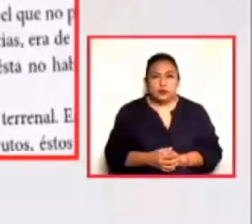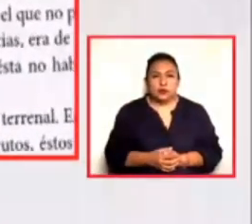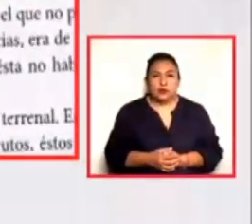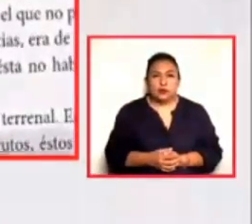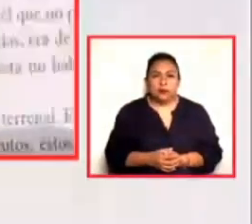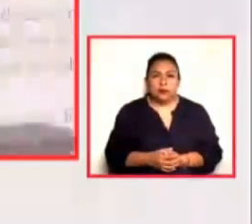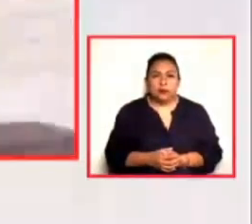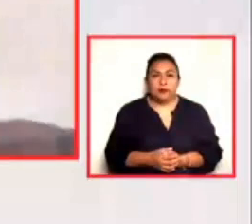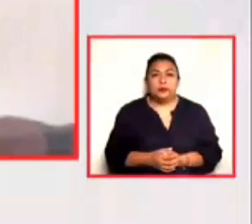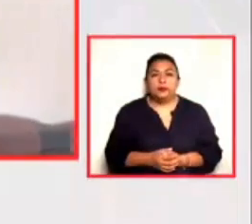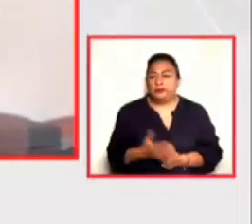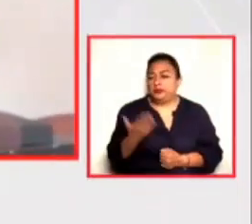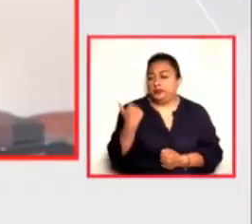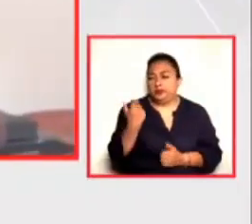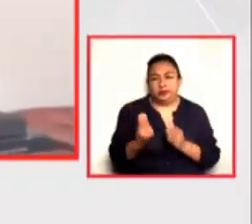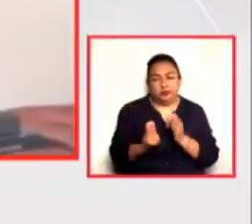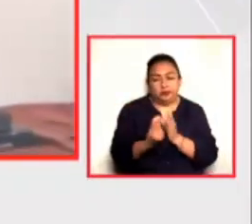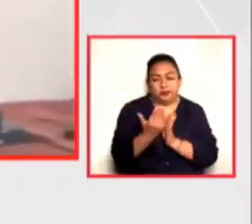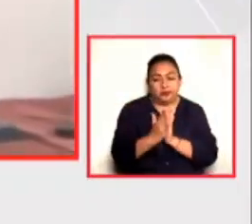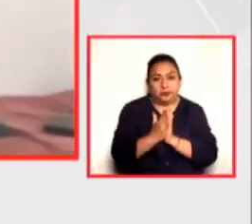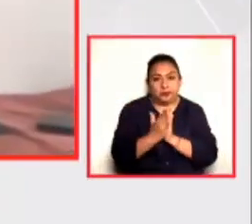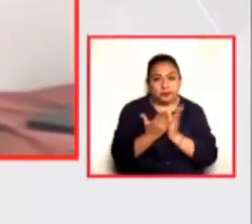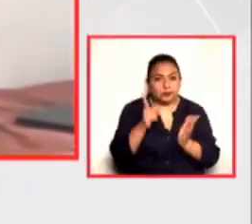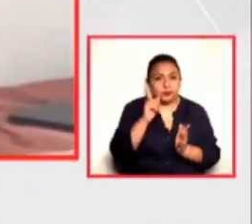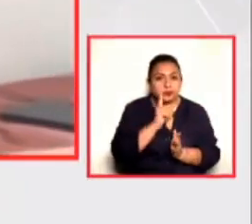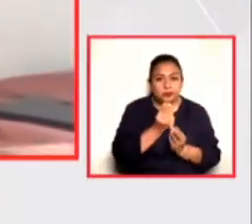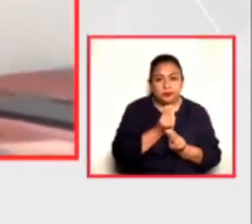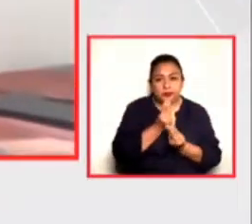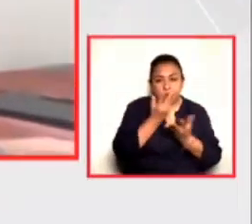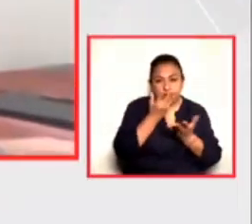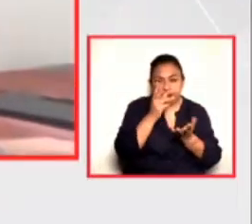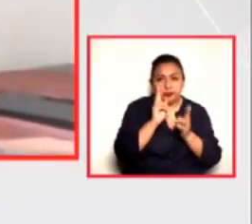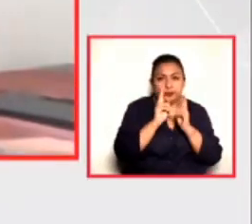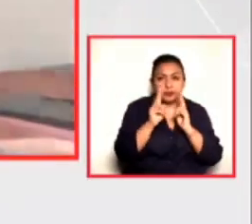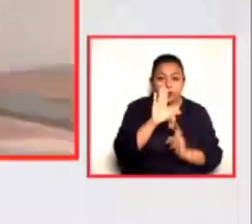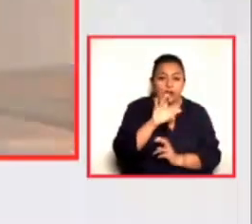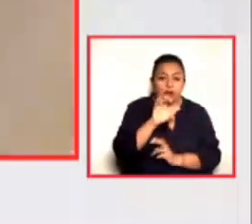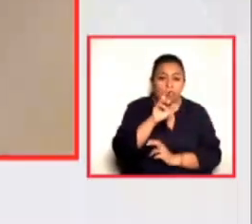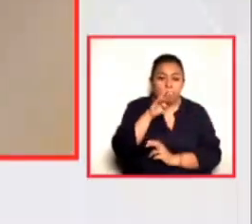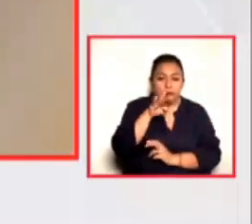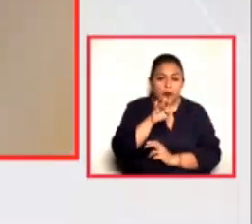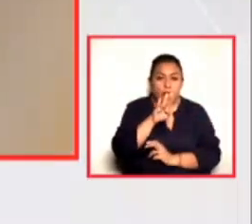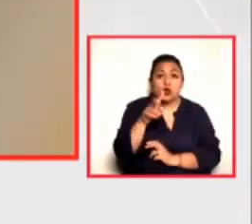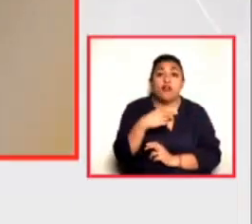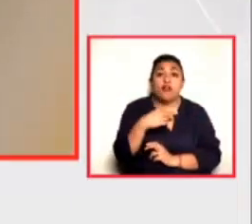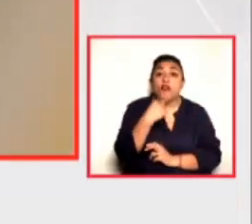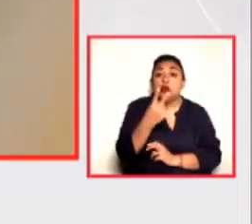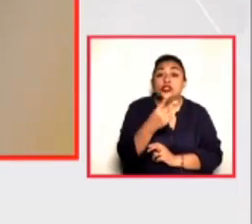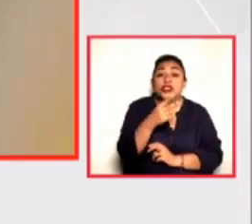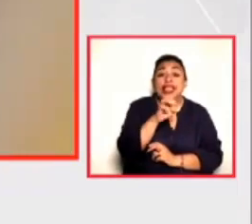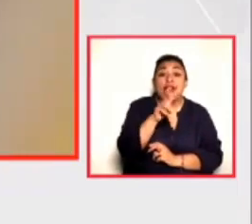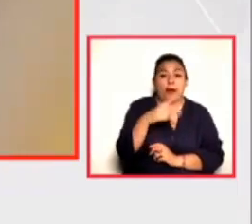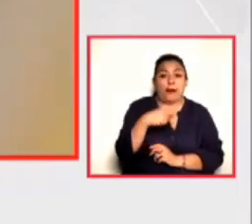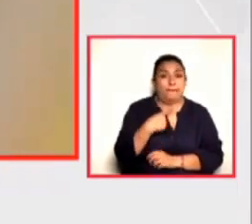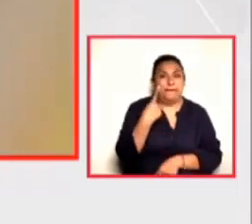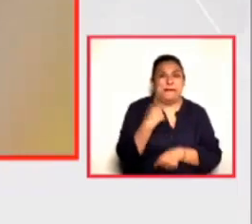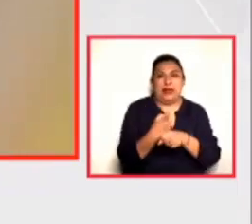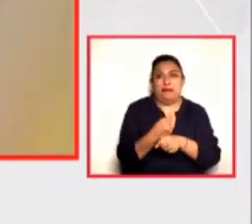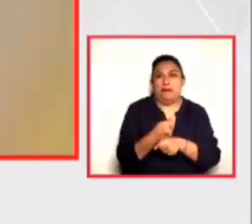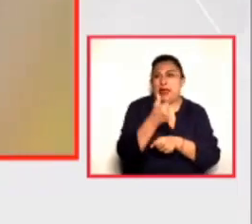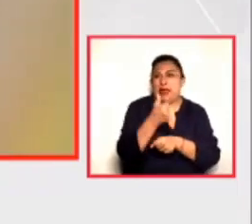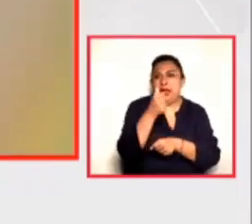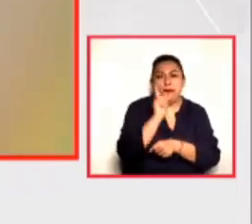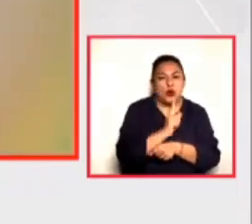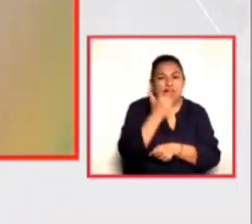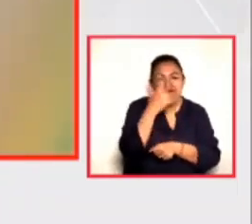En su más reciente novela, la poeta y narradora Carmen Boullosa da voz a Eva, la primera mujer. En 10 libros, Eva narra su propia